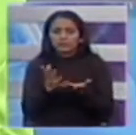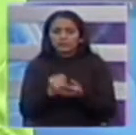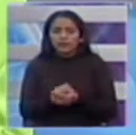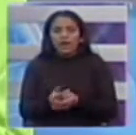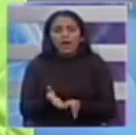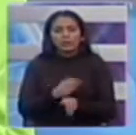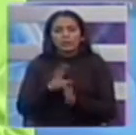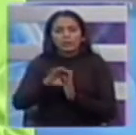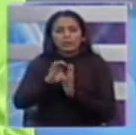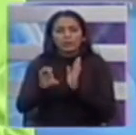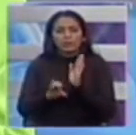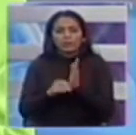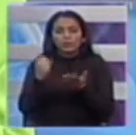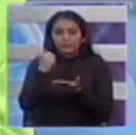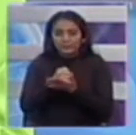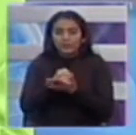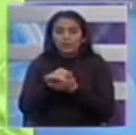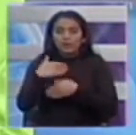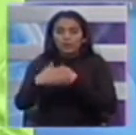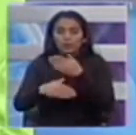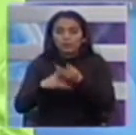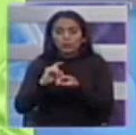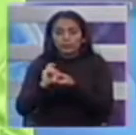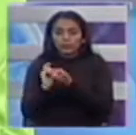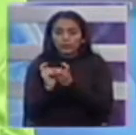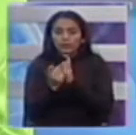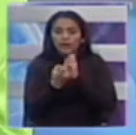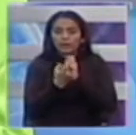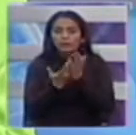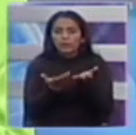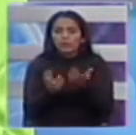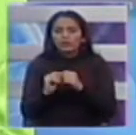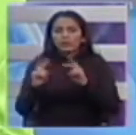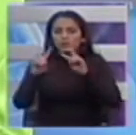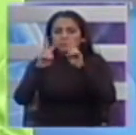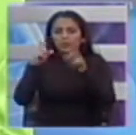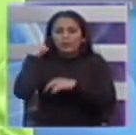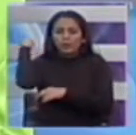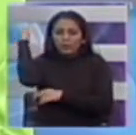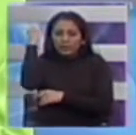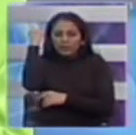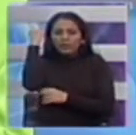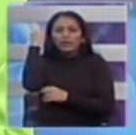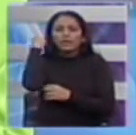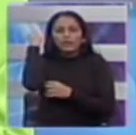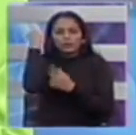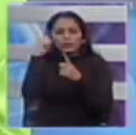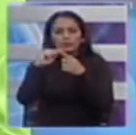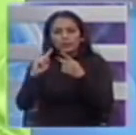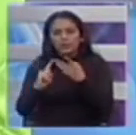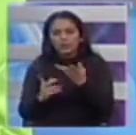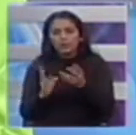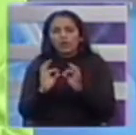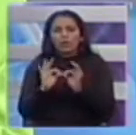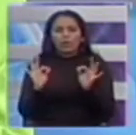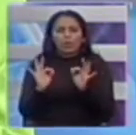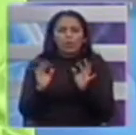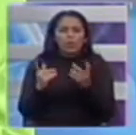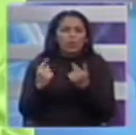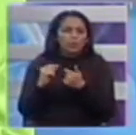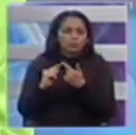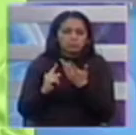pasó una enmienda que fue sumamente positiva para el tema de la ampliación de derechos, también las normativas secundarias merecen eso, gracias a una